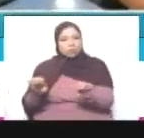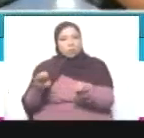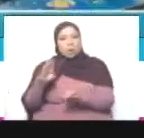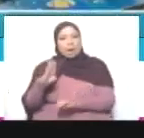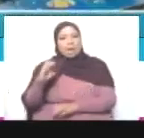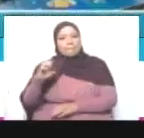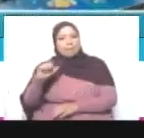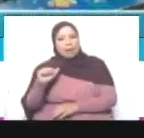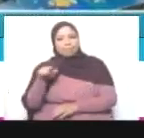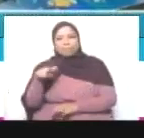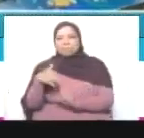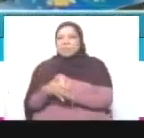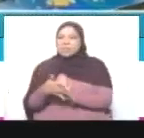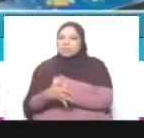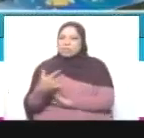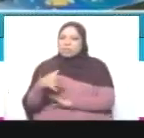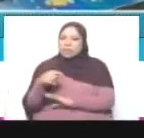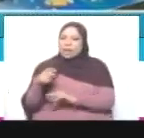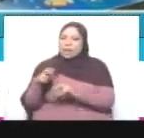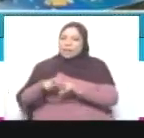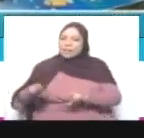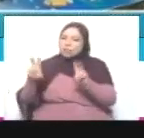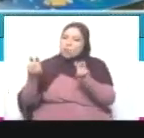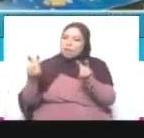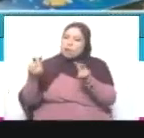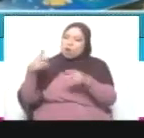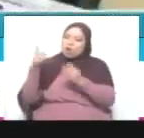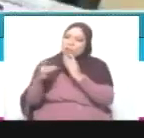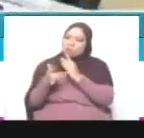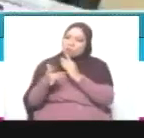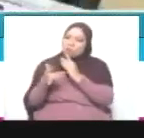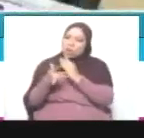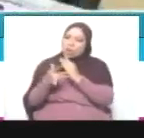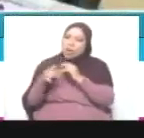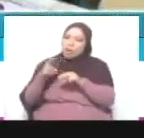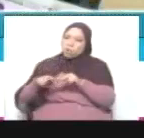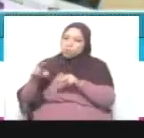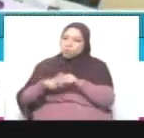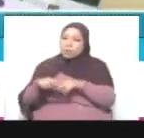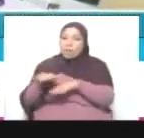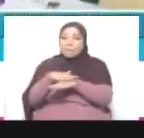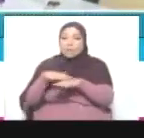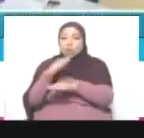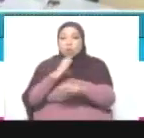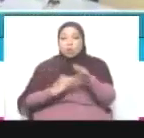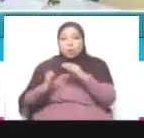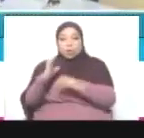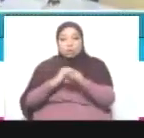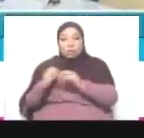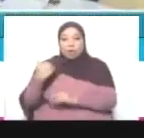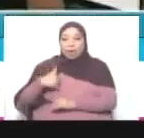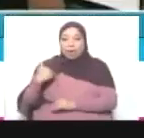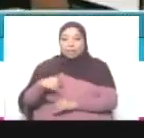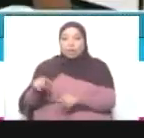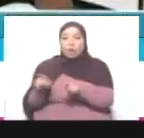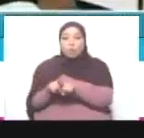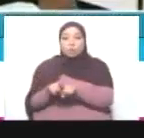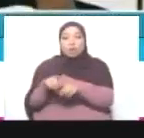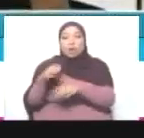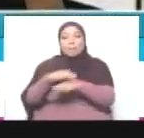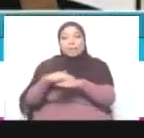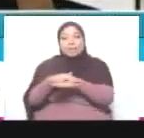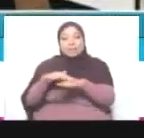comenzamos con lo que sería innovación espacial. Este programa, en conjunto con el Ministerio de Ciencia y Tecnología y en conjunto con el semillero